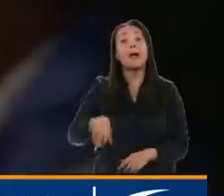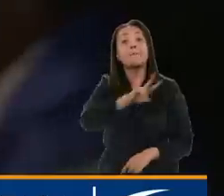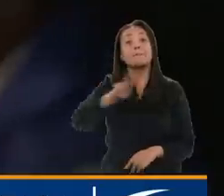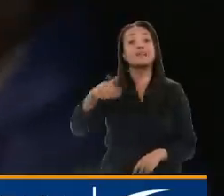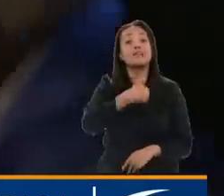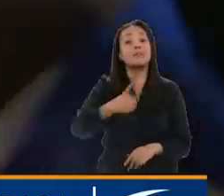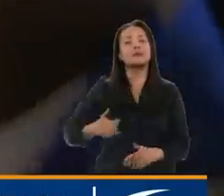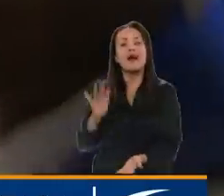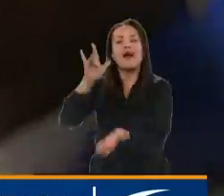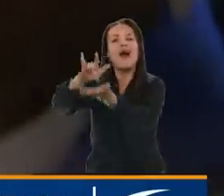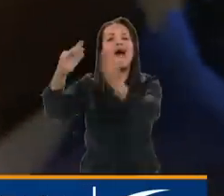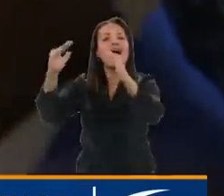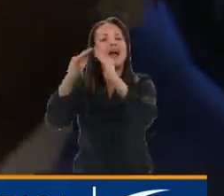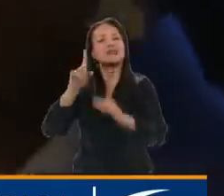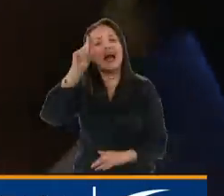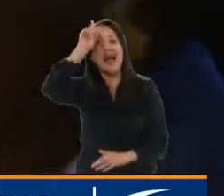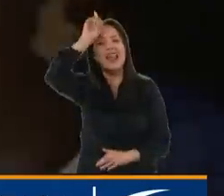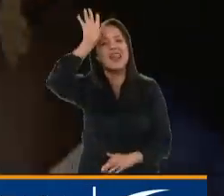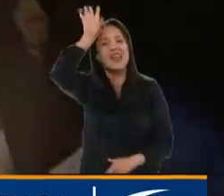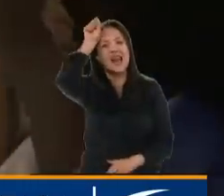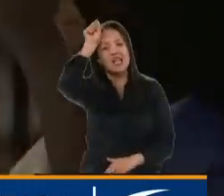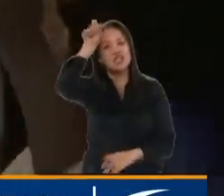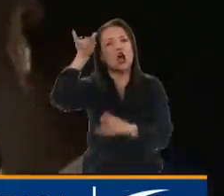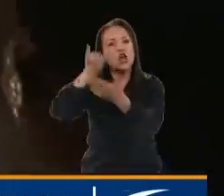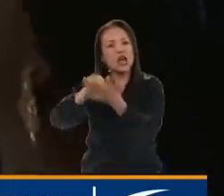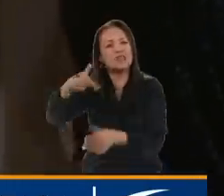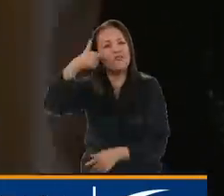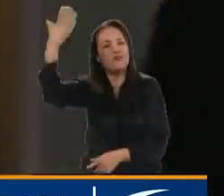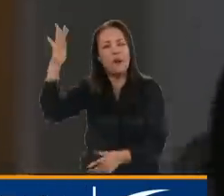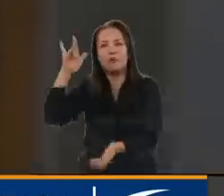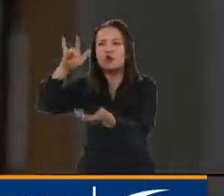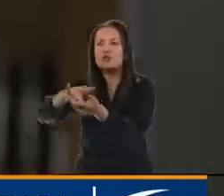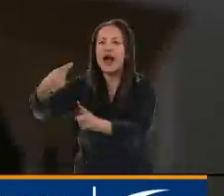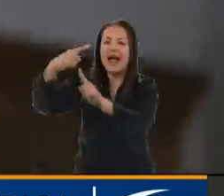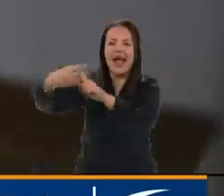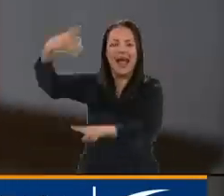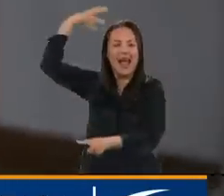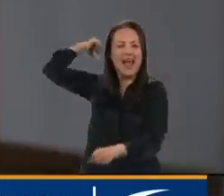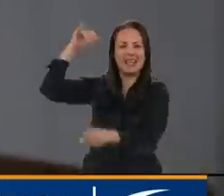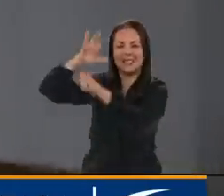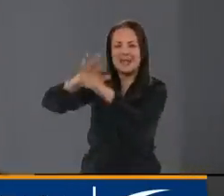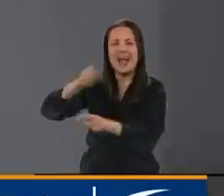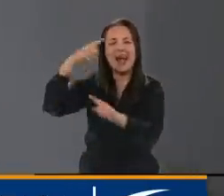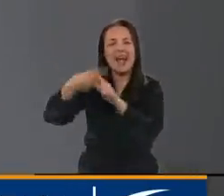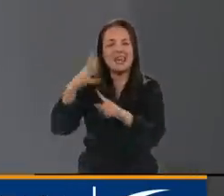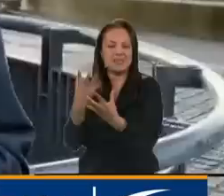de Nelson Mandela en Soweto, la zona de segregación racial en la época del apartheid.